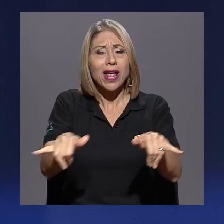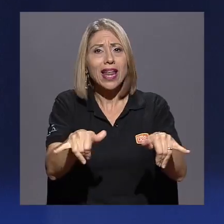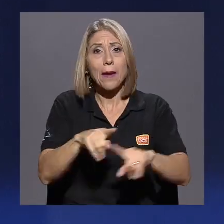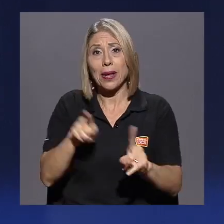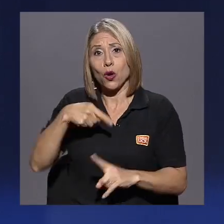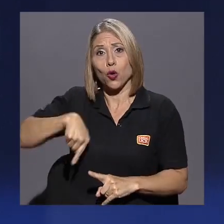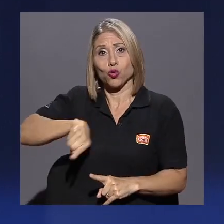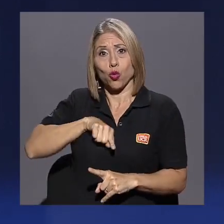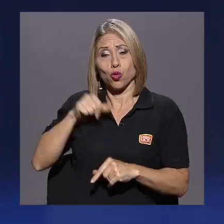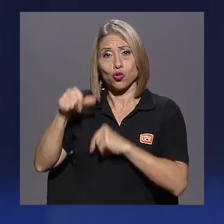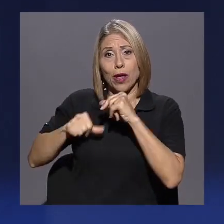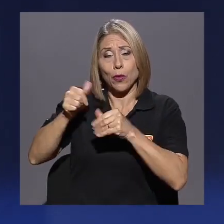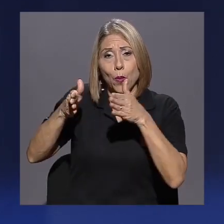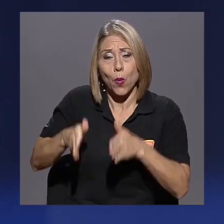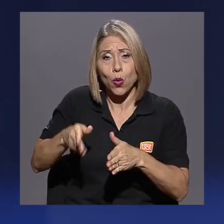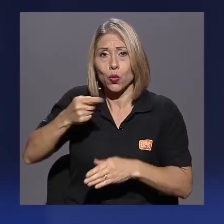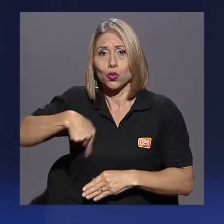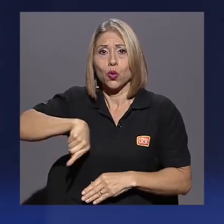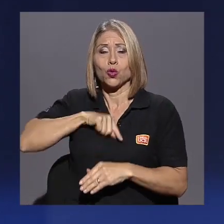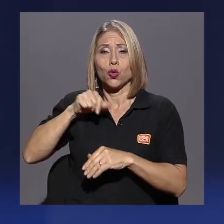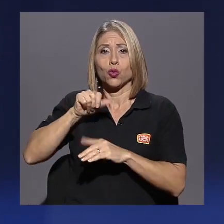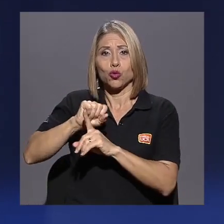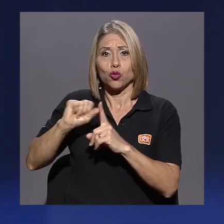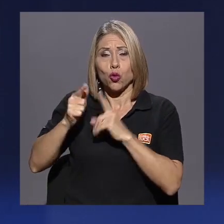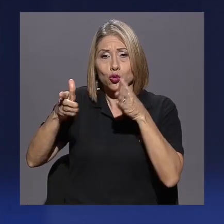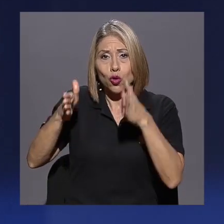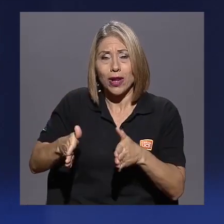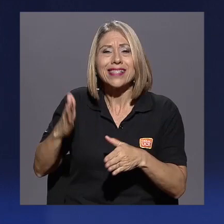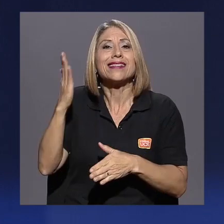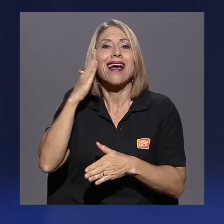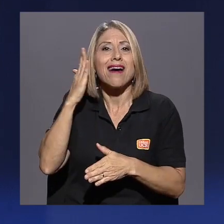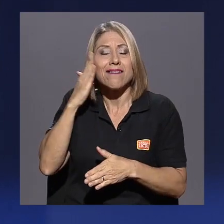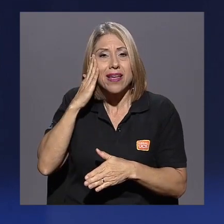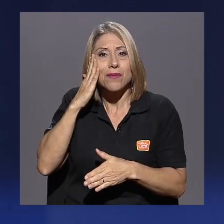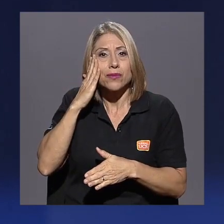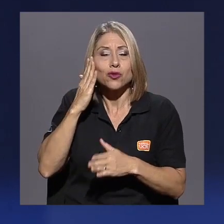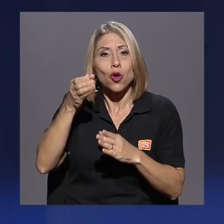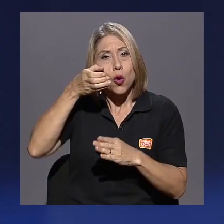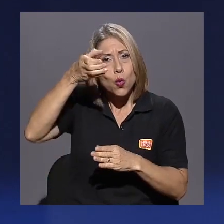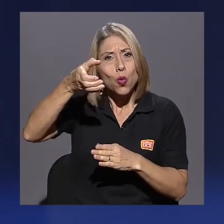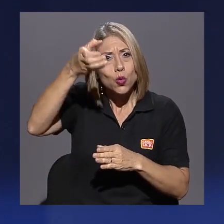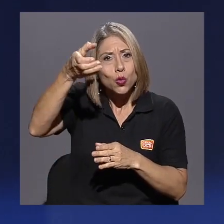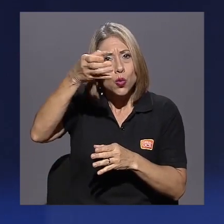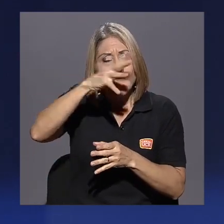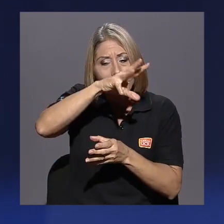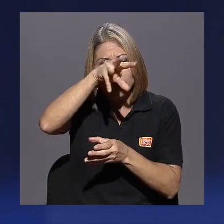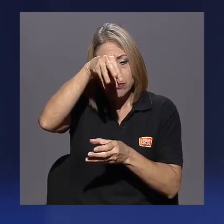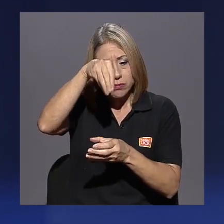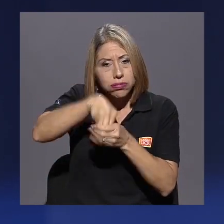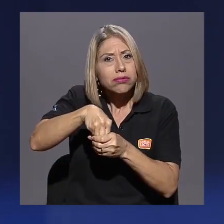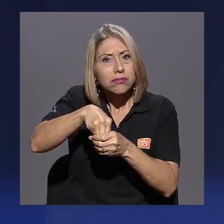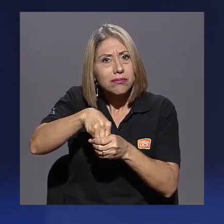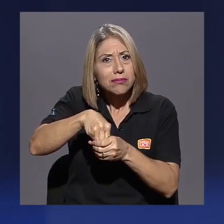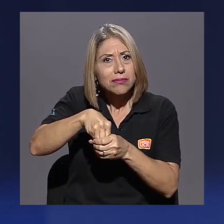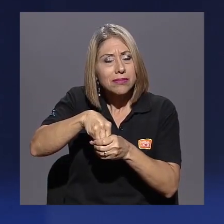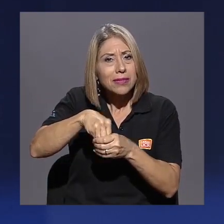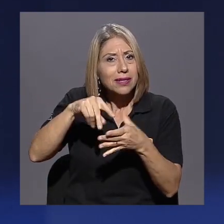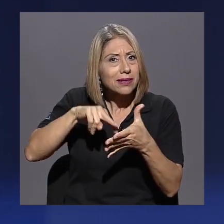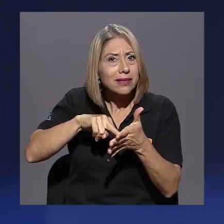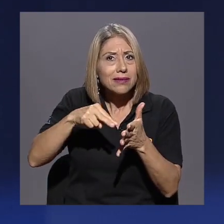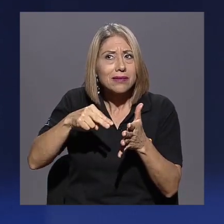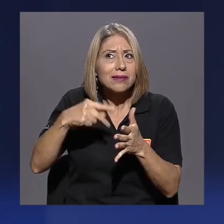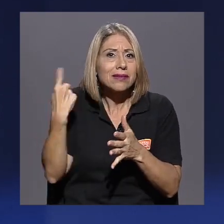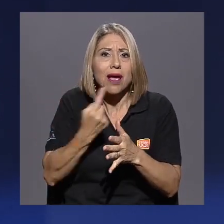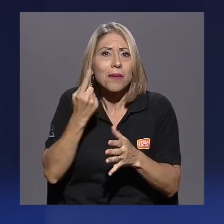sociólogos como antropólogos sabemos que el concepto del contenido de la cultura siempre es algo contestado la gente lo